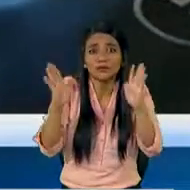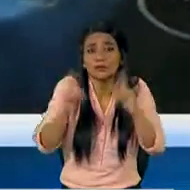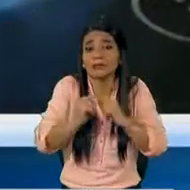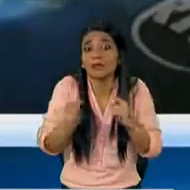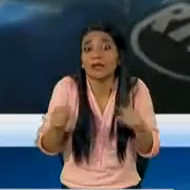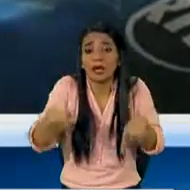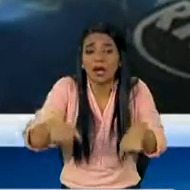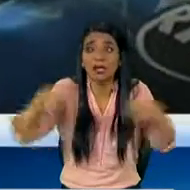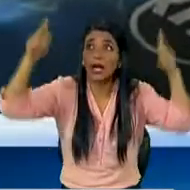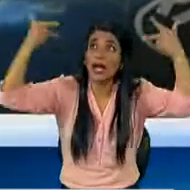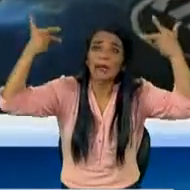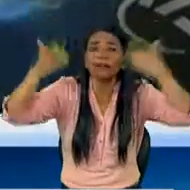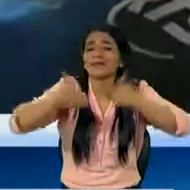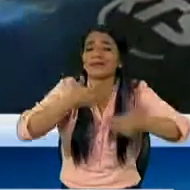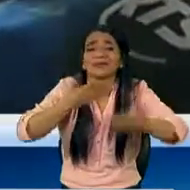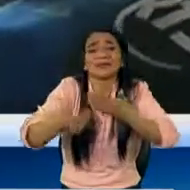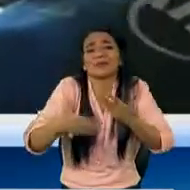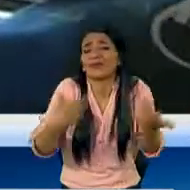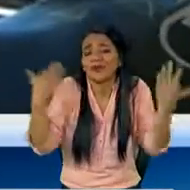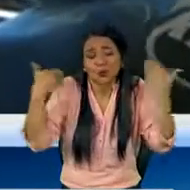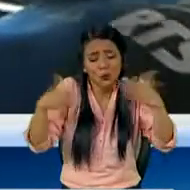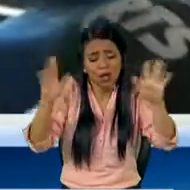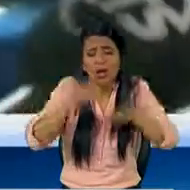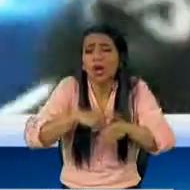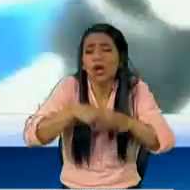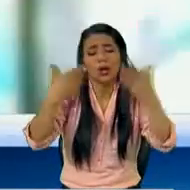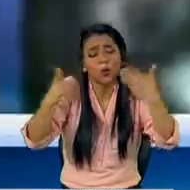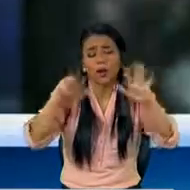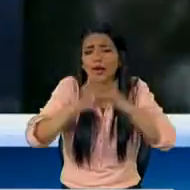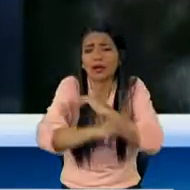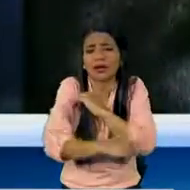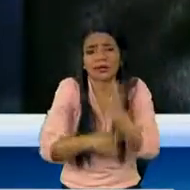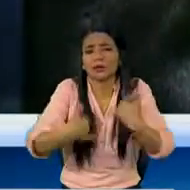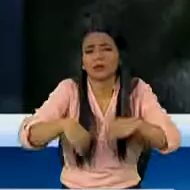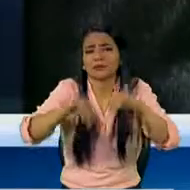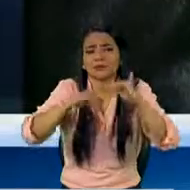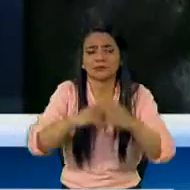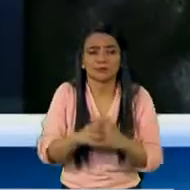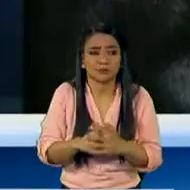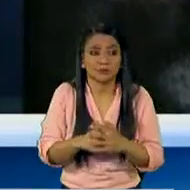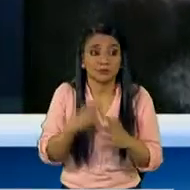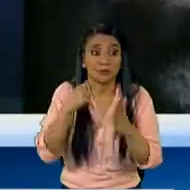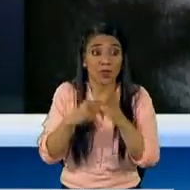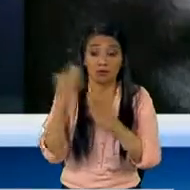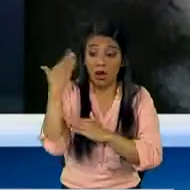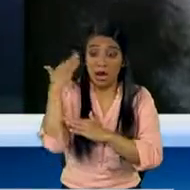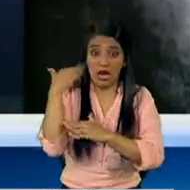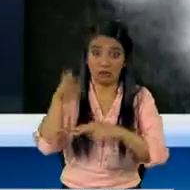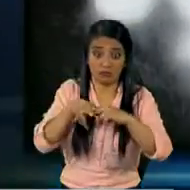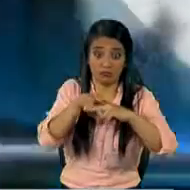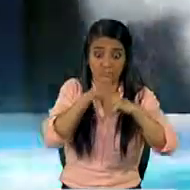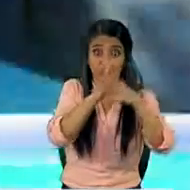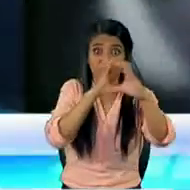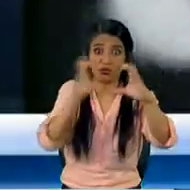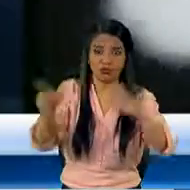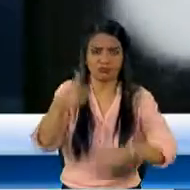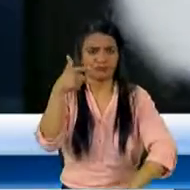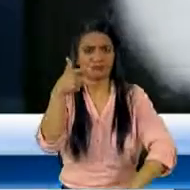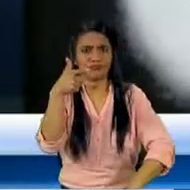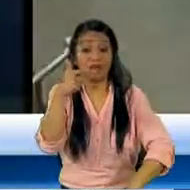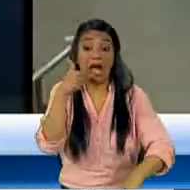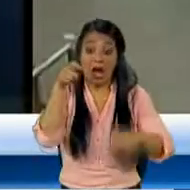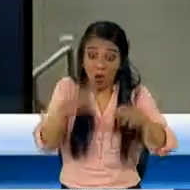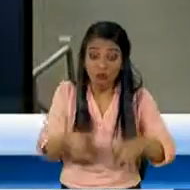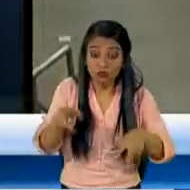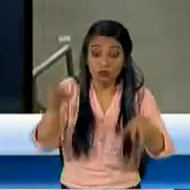que aquí los ladrones hacen de la suya cuando ellos quieren y a la hora que ellos quieren. Y sacaron un revólver. Pero justo en el carro había un señor, como un policía